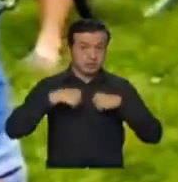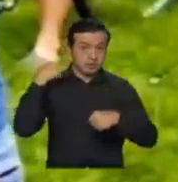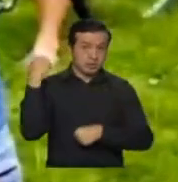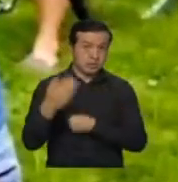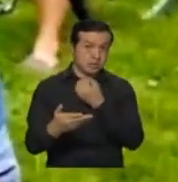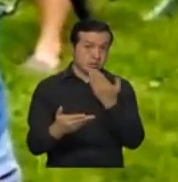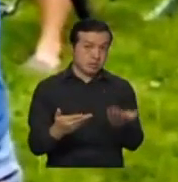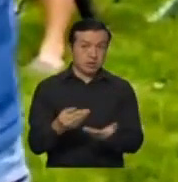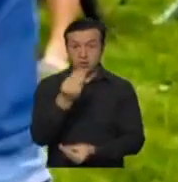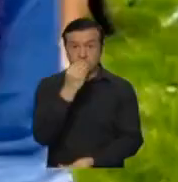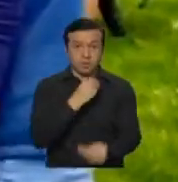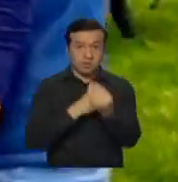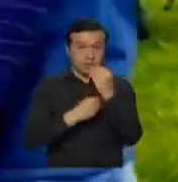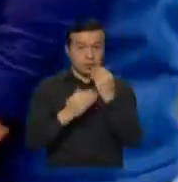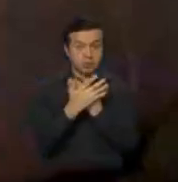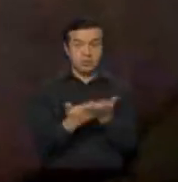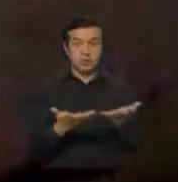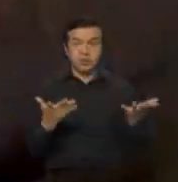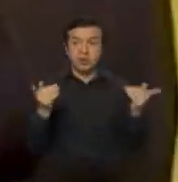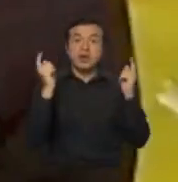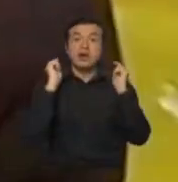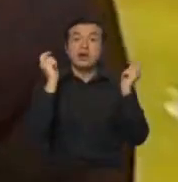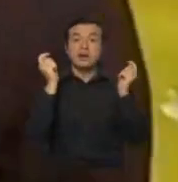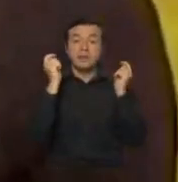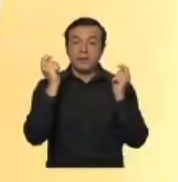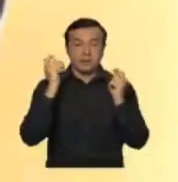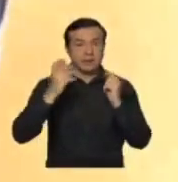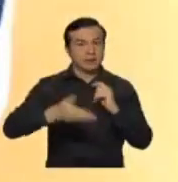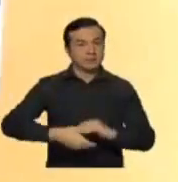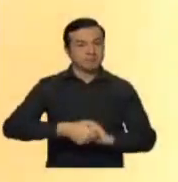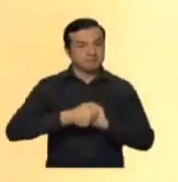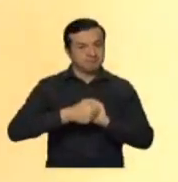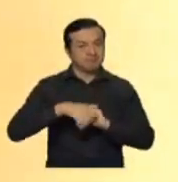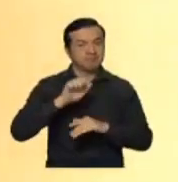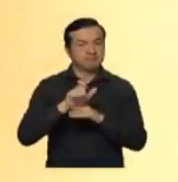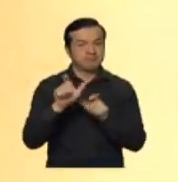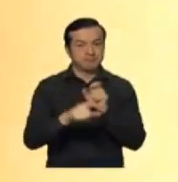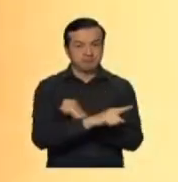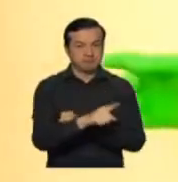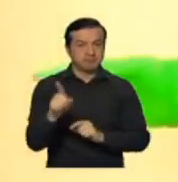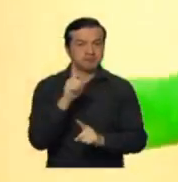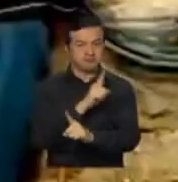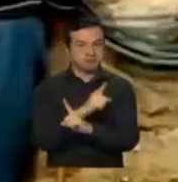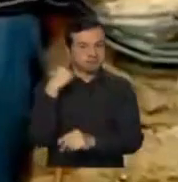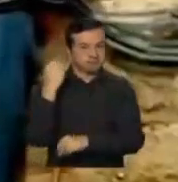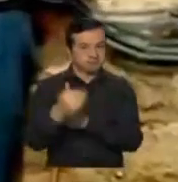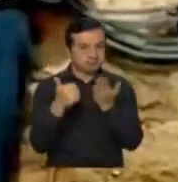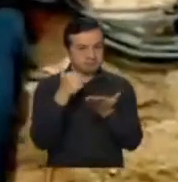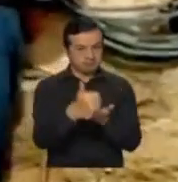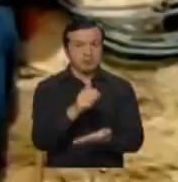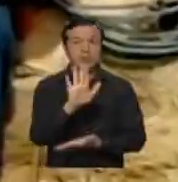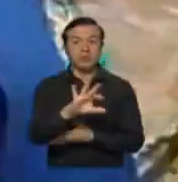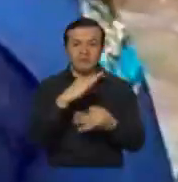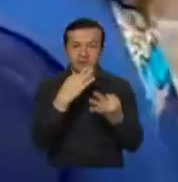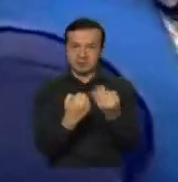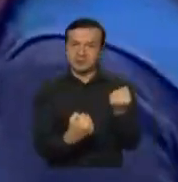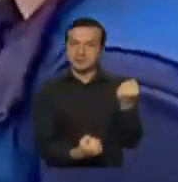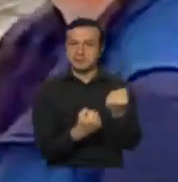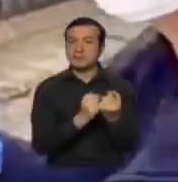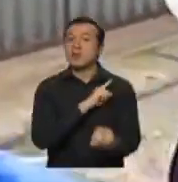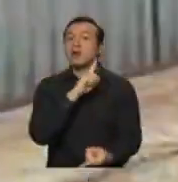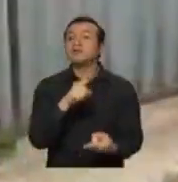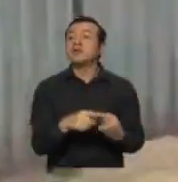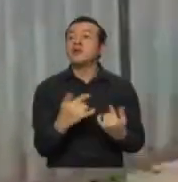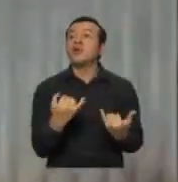los kits de alimentos de la campaña Dar una Mano Ecuador a las personas con discapacidad y sus familias. Hasta la fecha